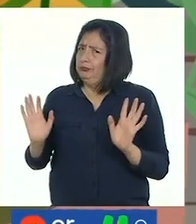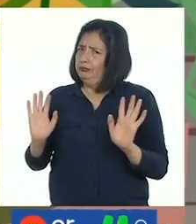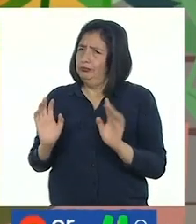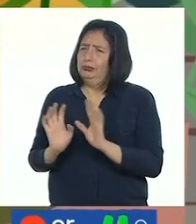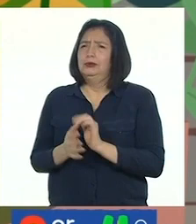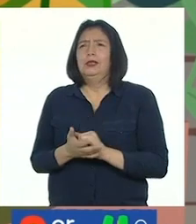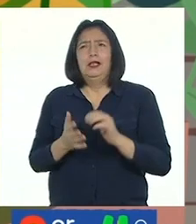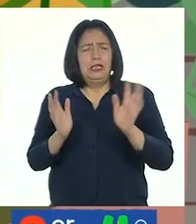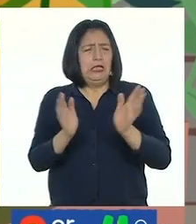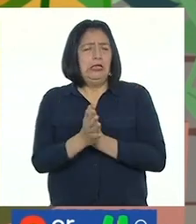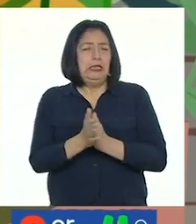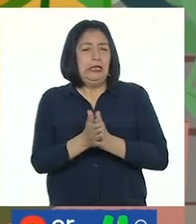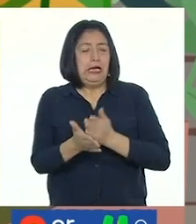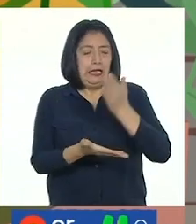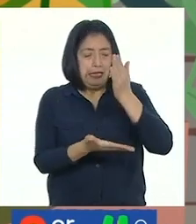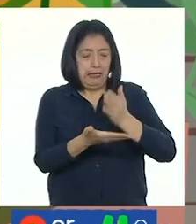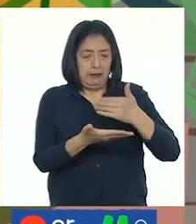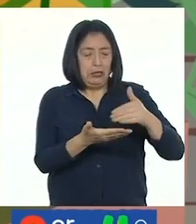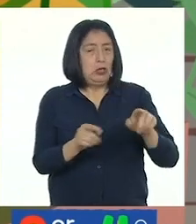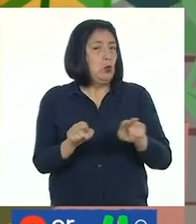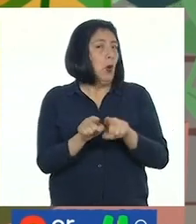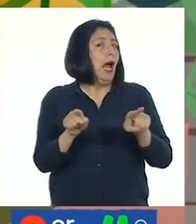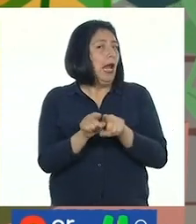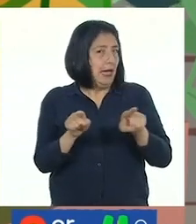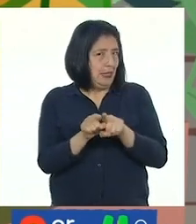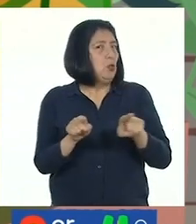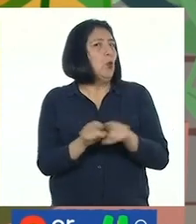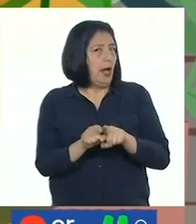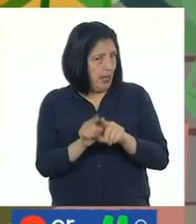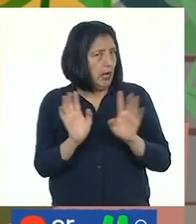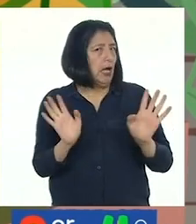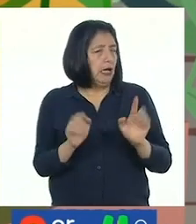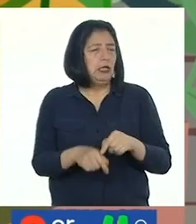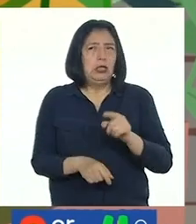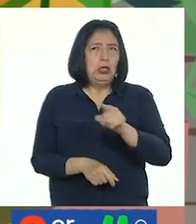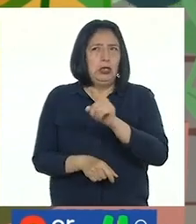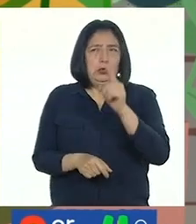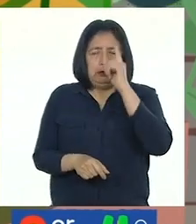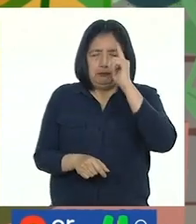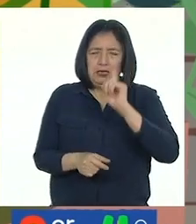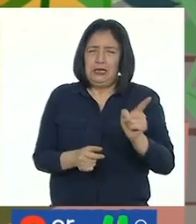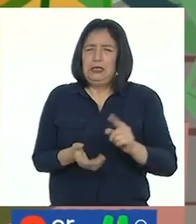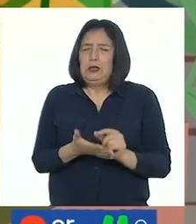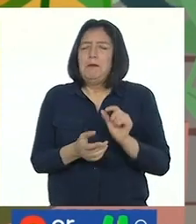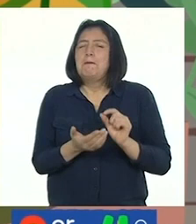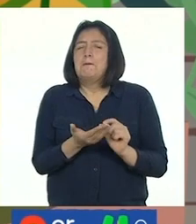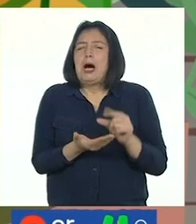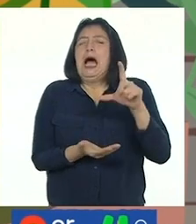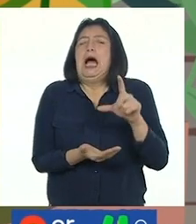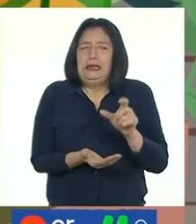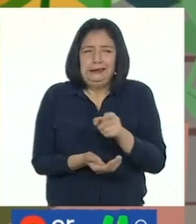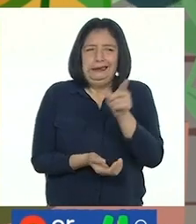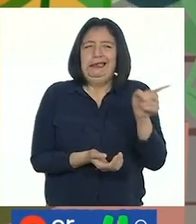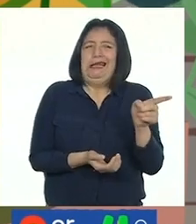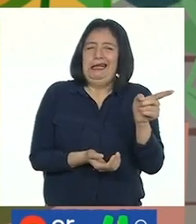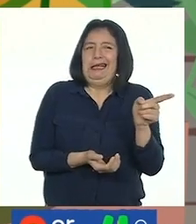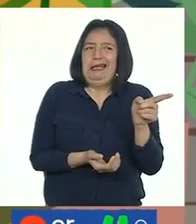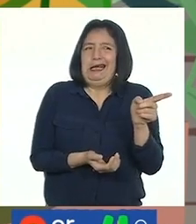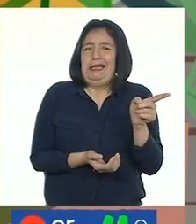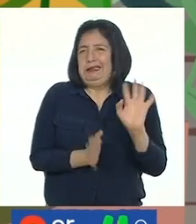tanto. Cada porción debe ser de igual tamaño. No pienso darle ni un poco más a